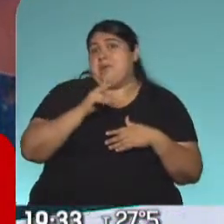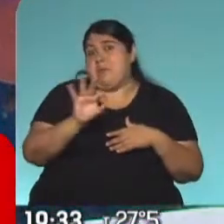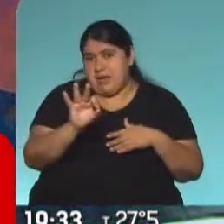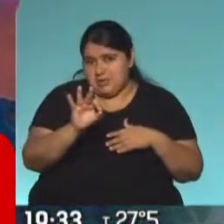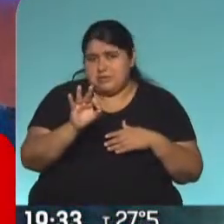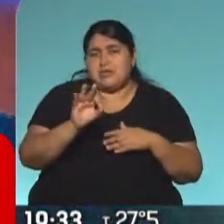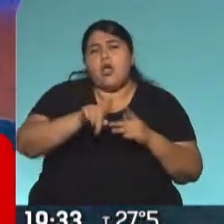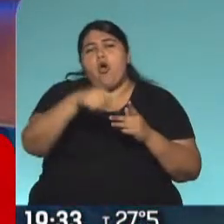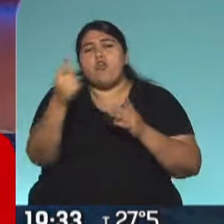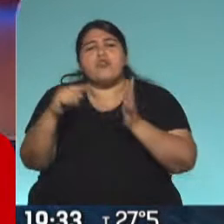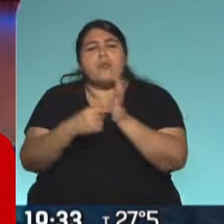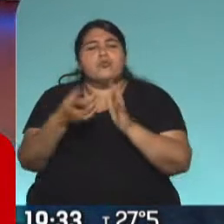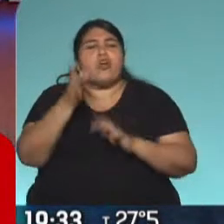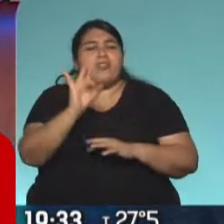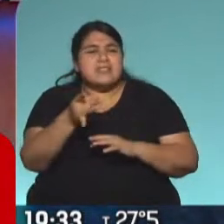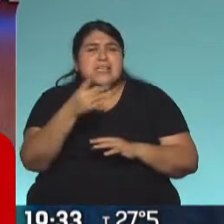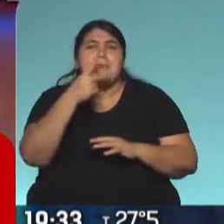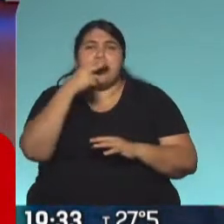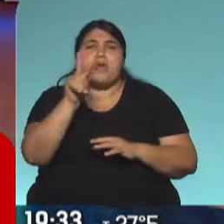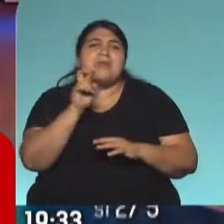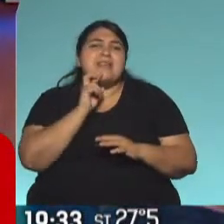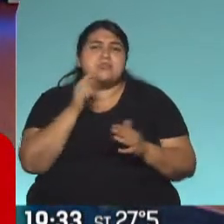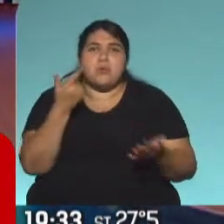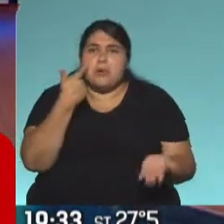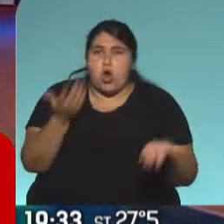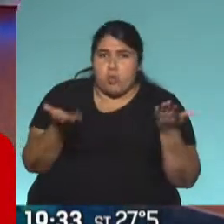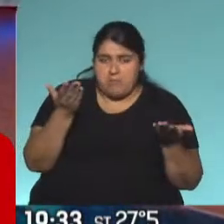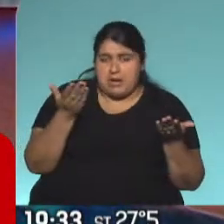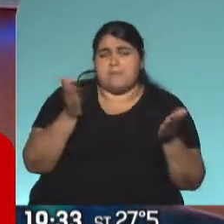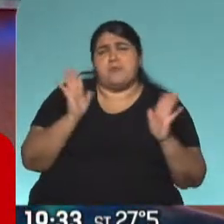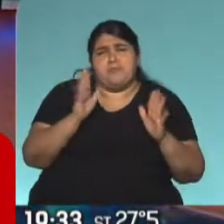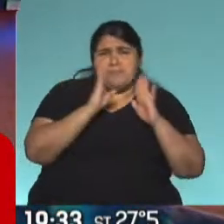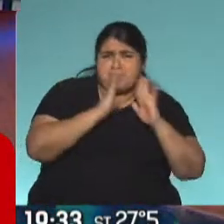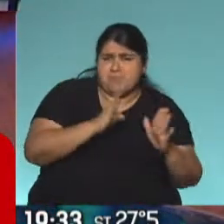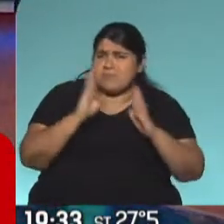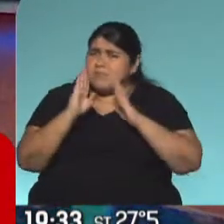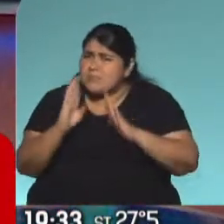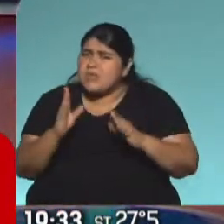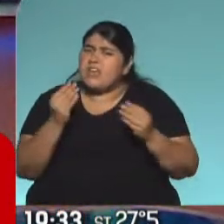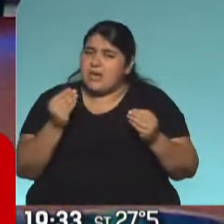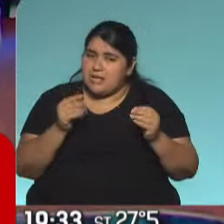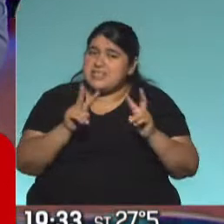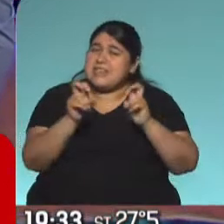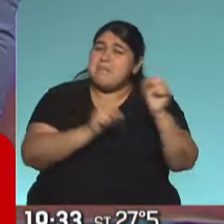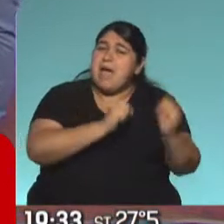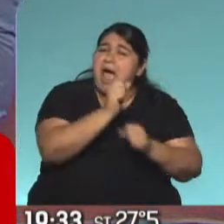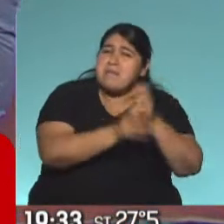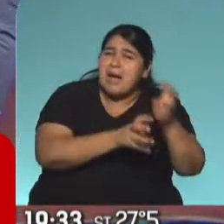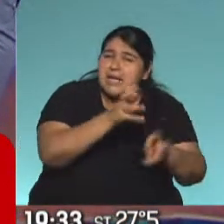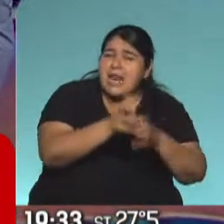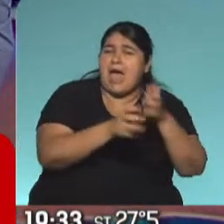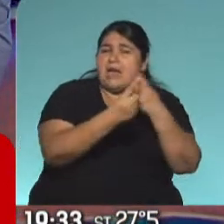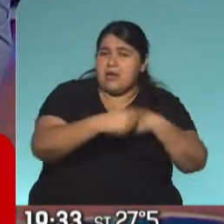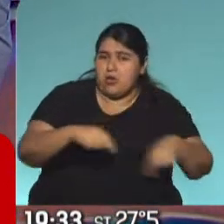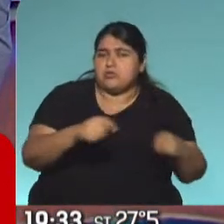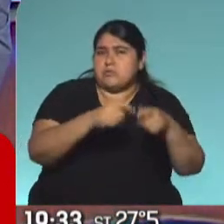el otro punto que es diciembre de 2019. Sí. Atención con lo que tiene que ver con la maquinaria y el equipo que ha